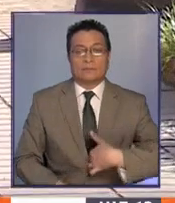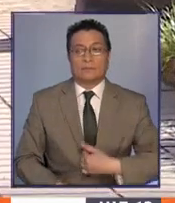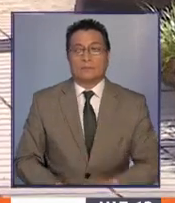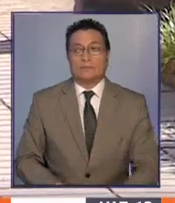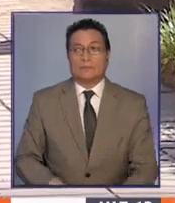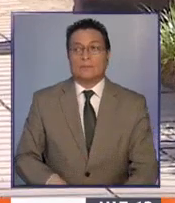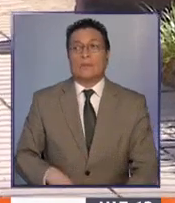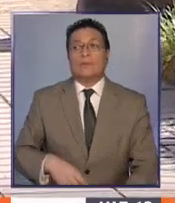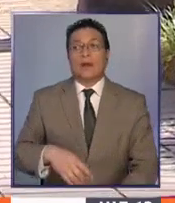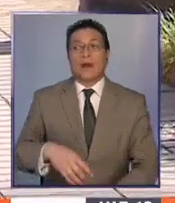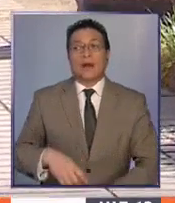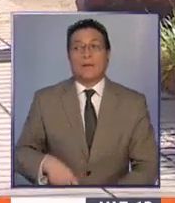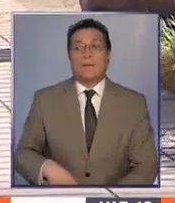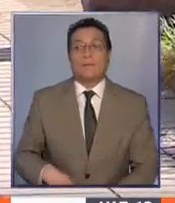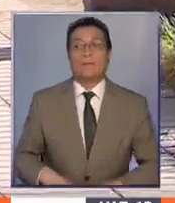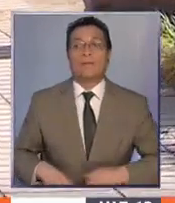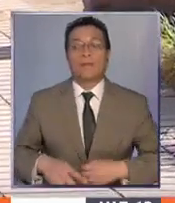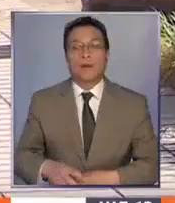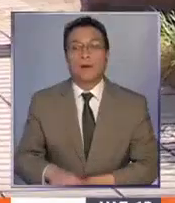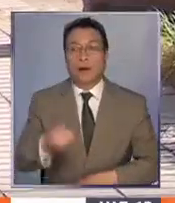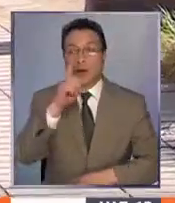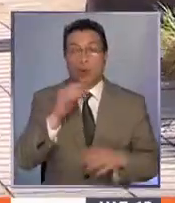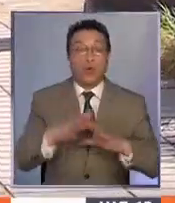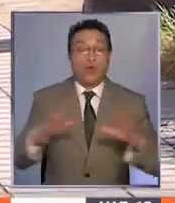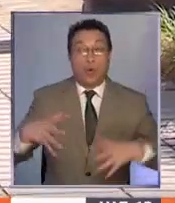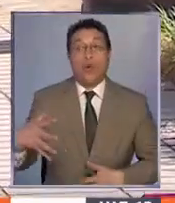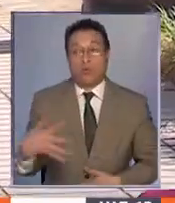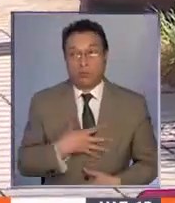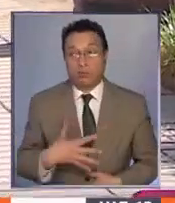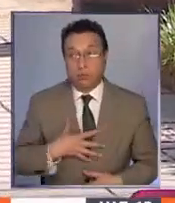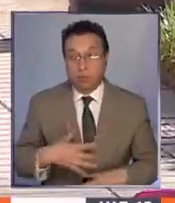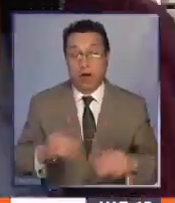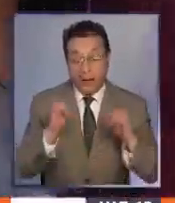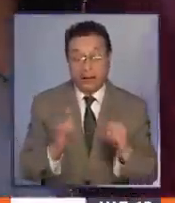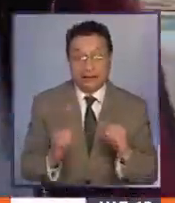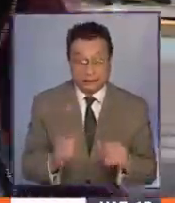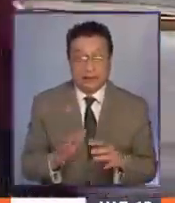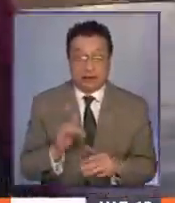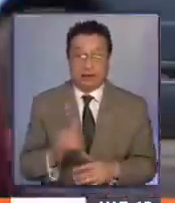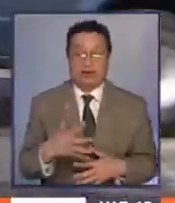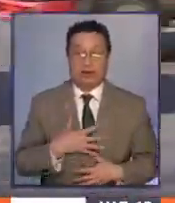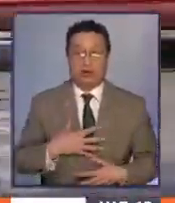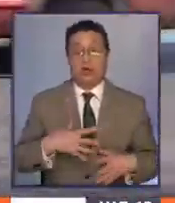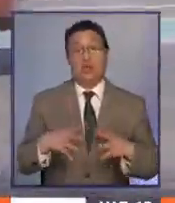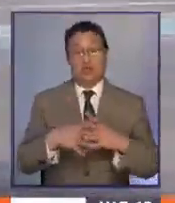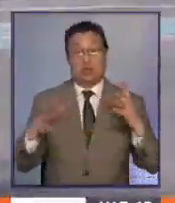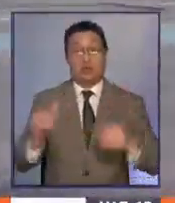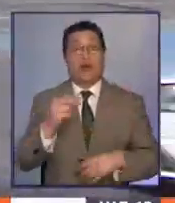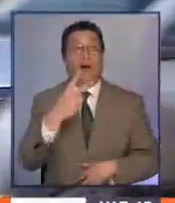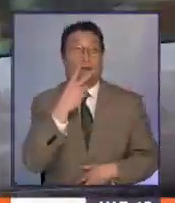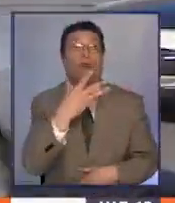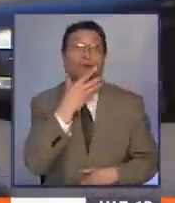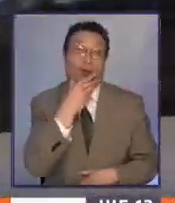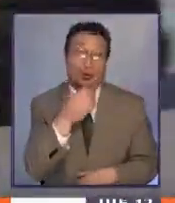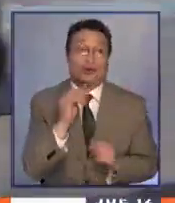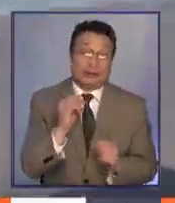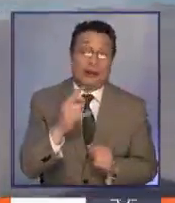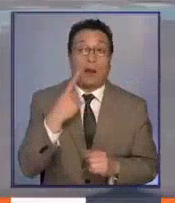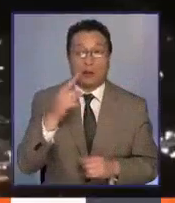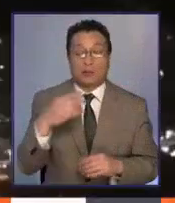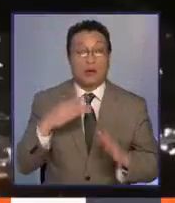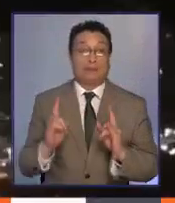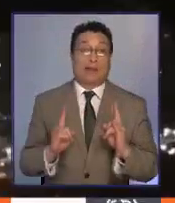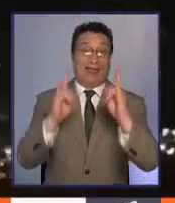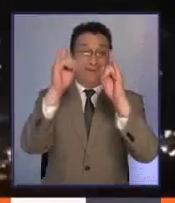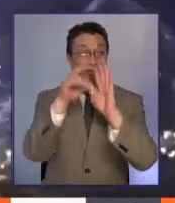Fue como que muy, muy feo, me asusté, sí. Sí, demasiado. Sí, se ve muy bonito. ¿Del edificio pudieron ver ustedes? Del edificio,